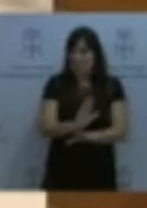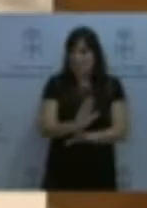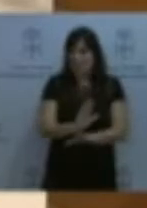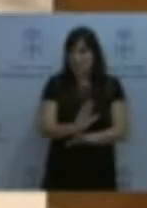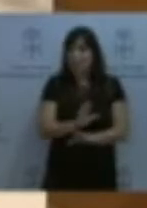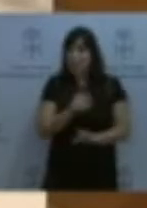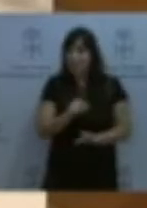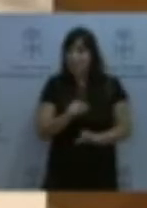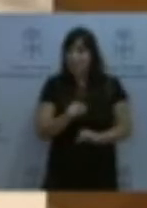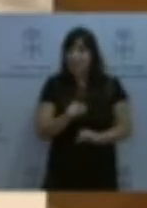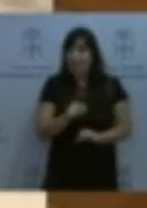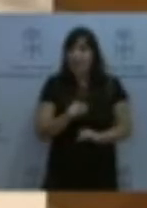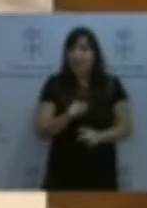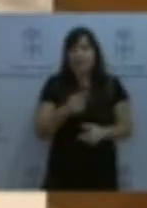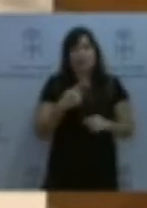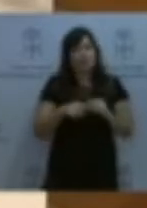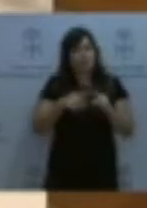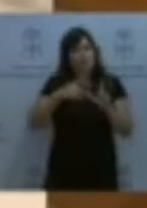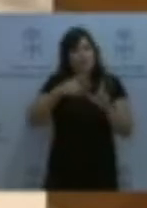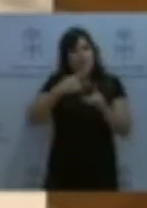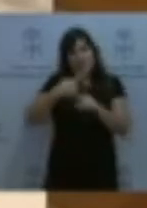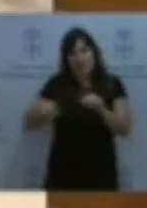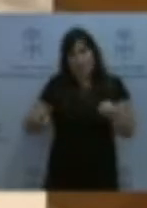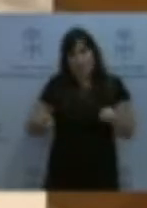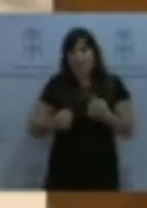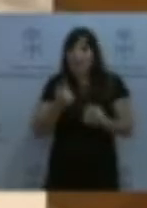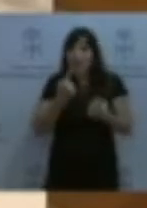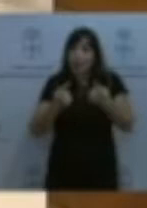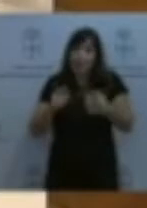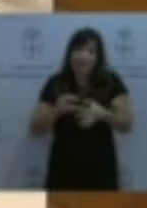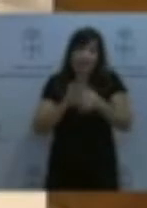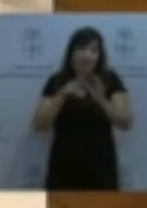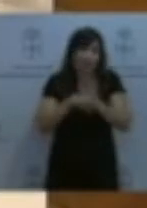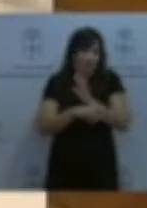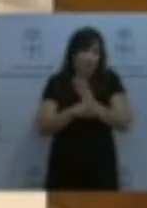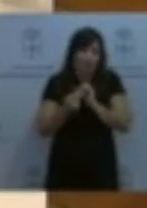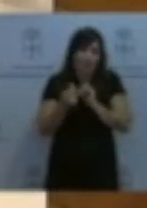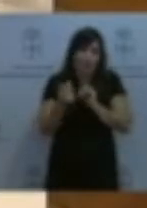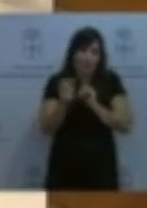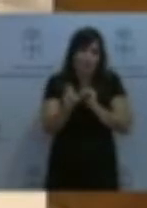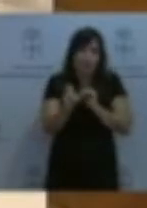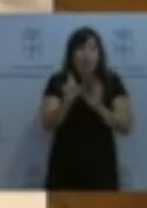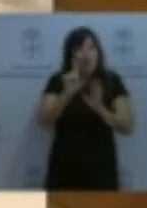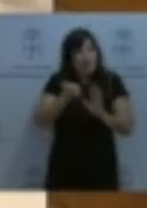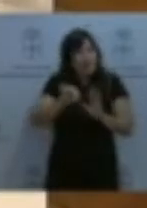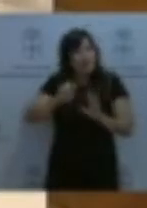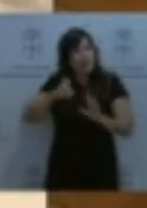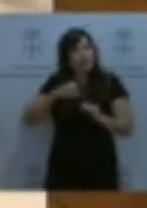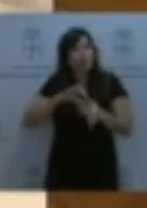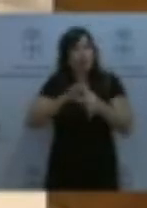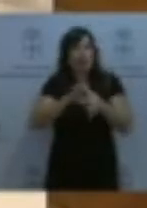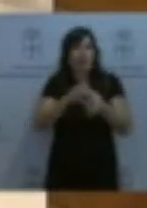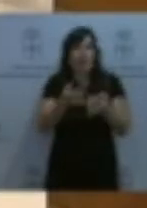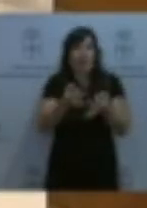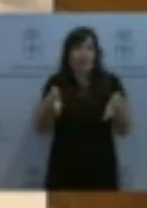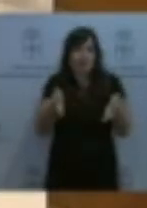algunos de ellos de carácter regulatorio en cuanto al precio, pero también hay otros en cuanto a eficiencia de las instalaciones y en cuanto a